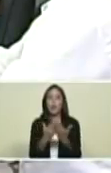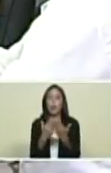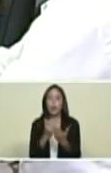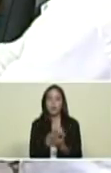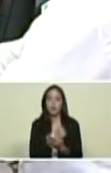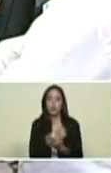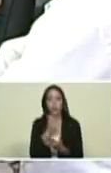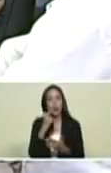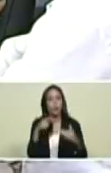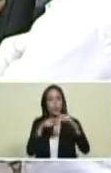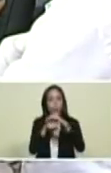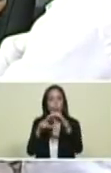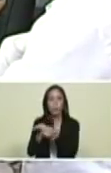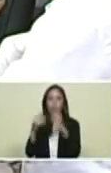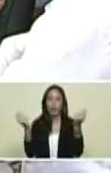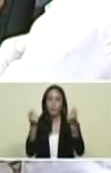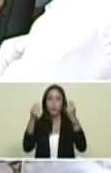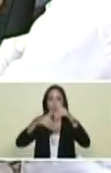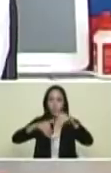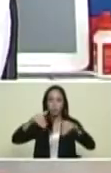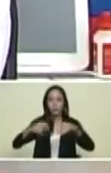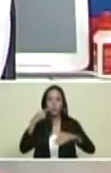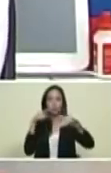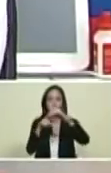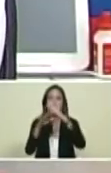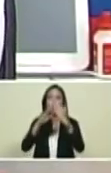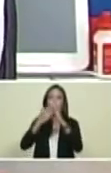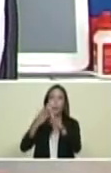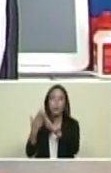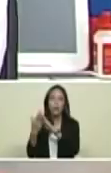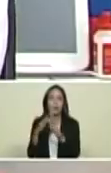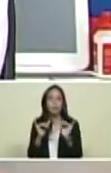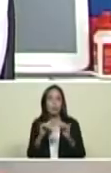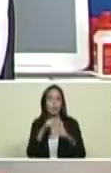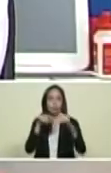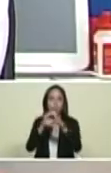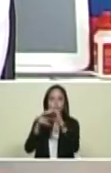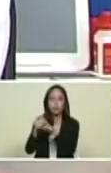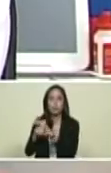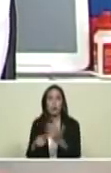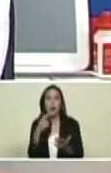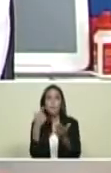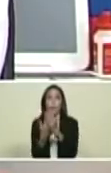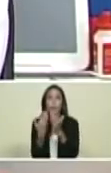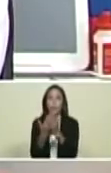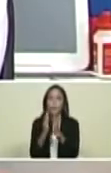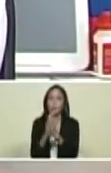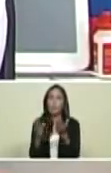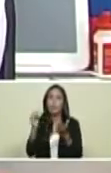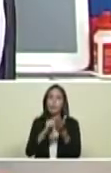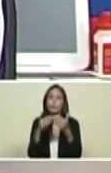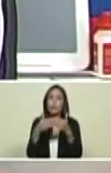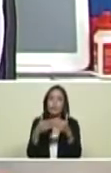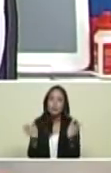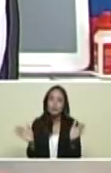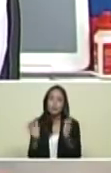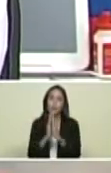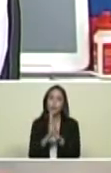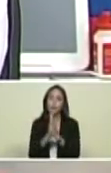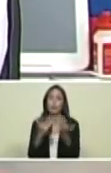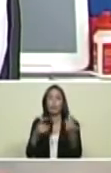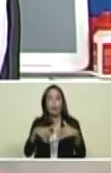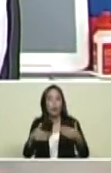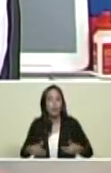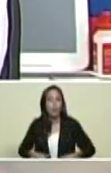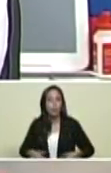electoral nosotros visitamos las comunidades de Chacao y una de las solicitudes que nos hicieron fue la reactivación de esta escuela. Hoy, gracias a los